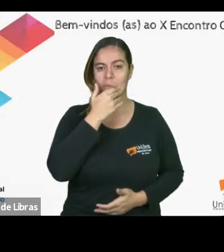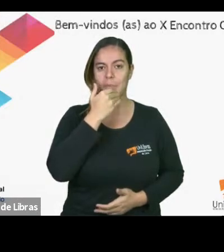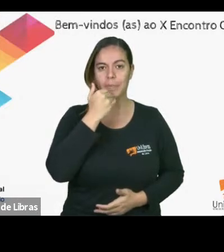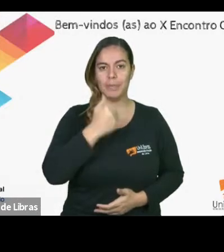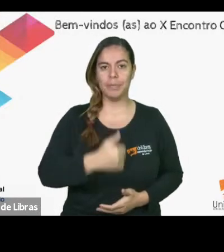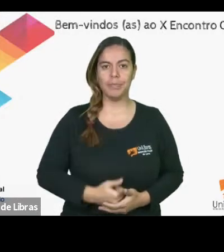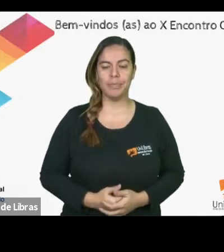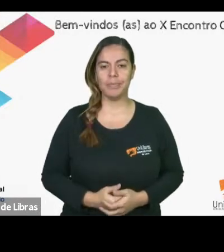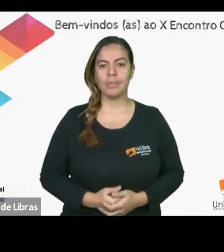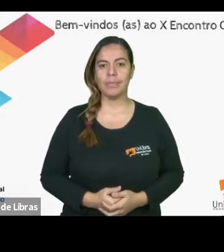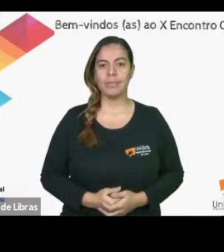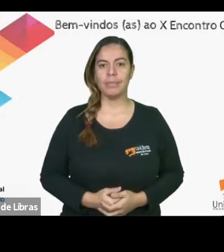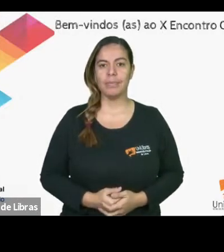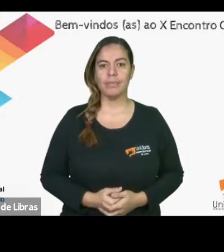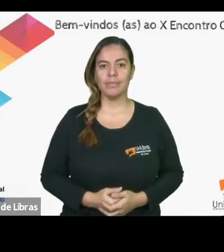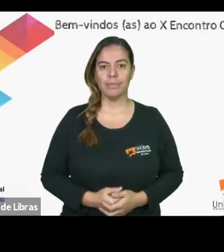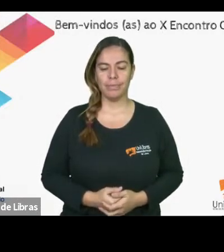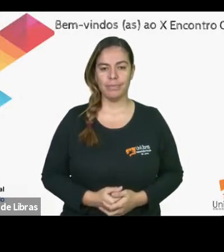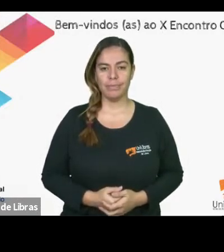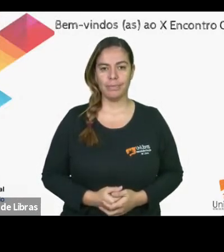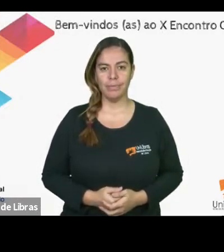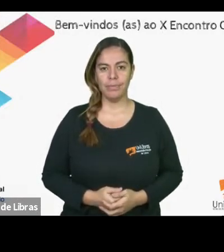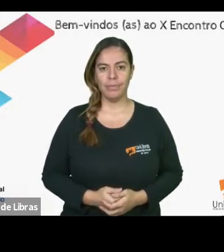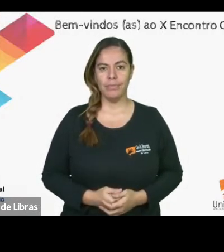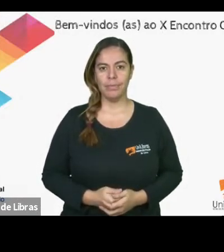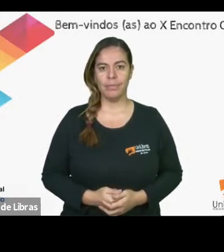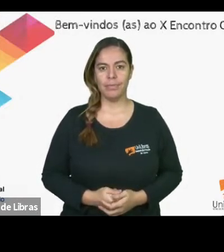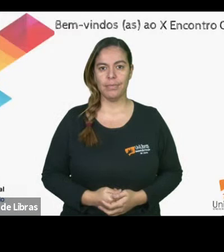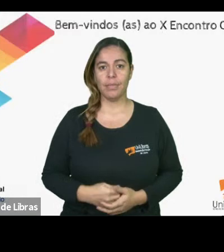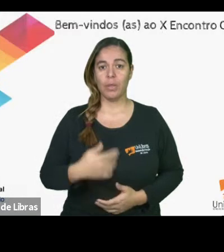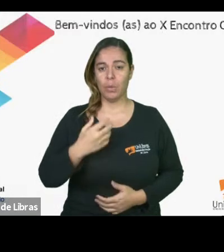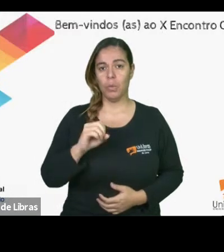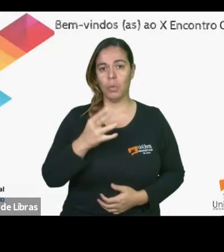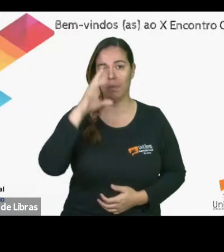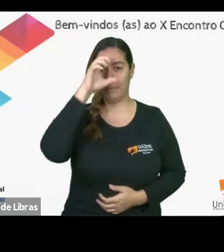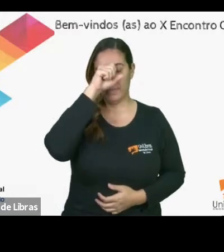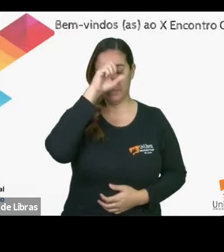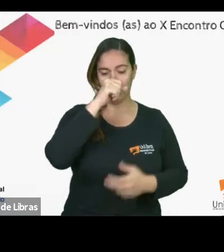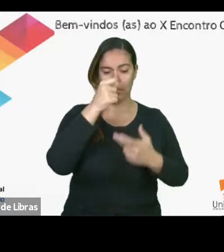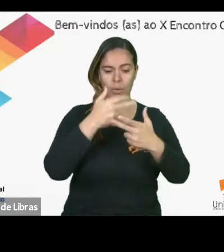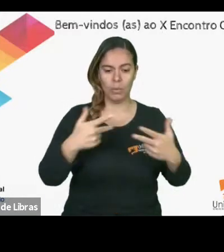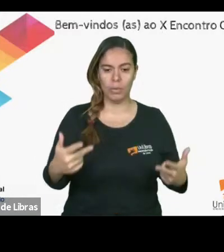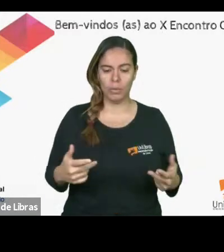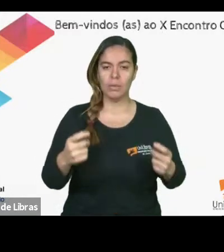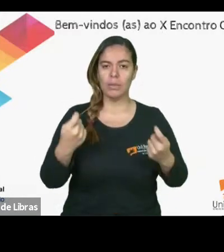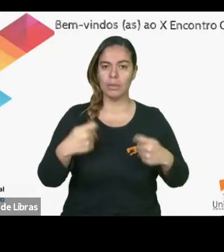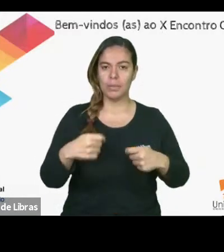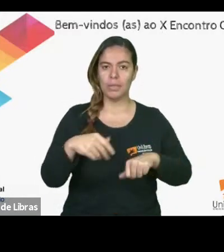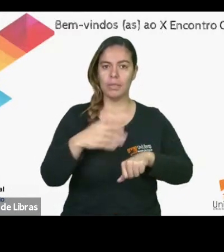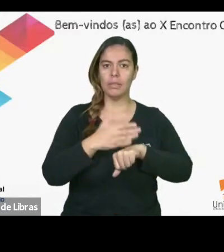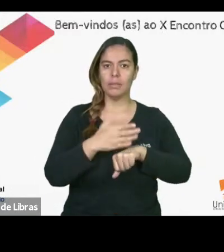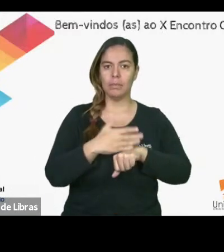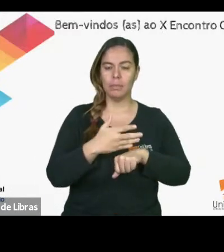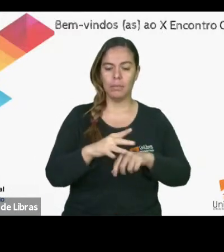Eso es enseñar algo o aprender algo y requerirá una praxis si es que uno